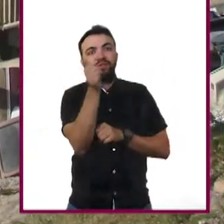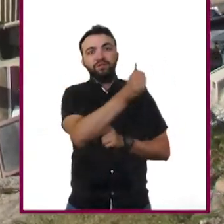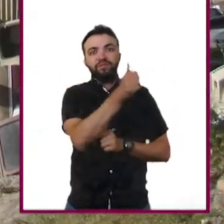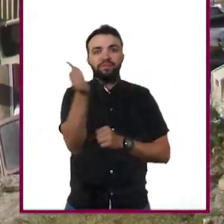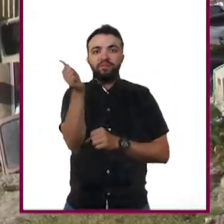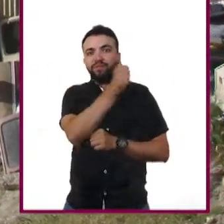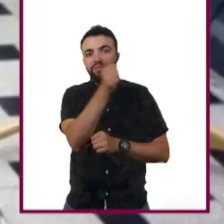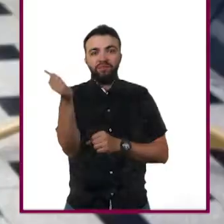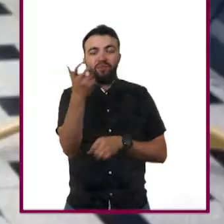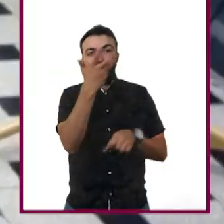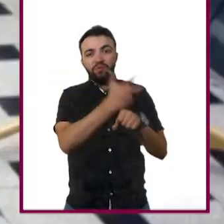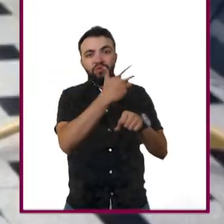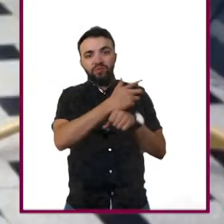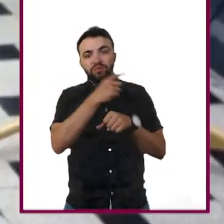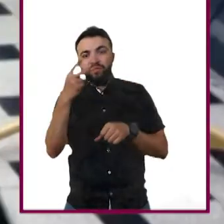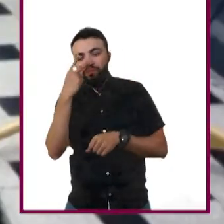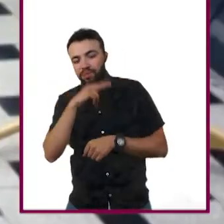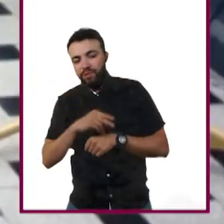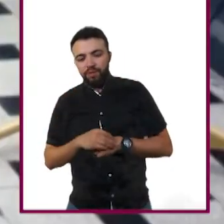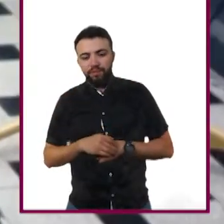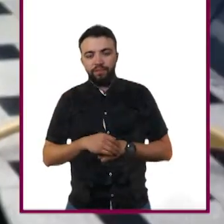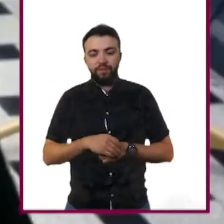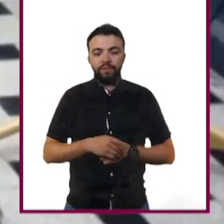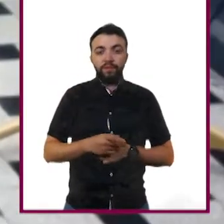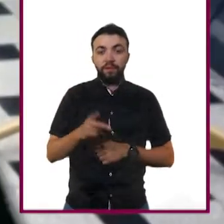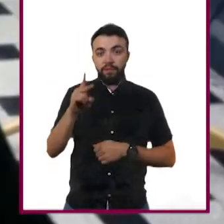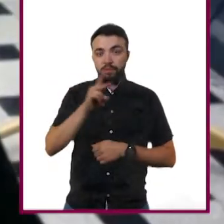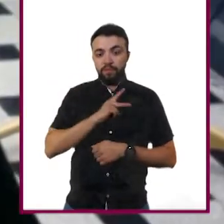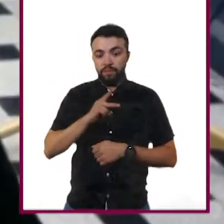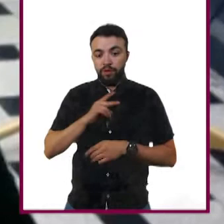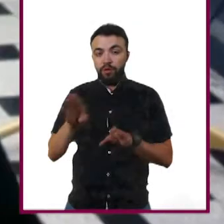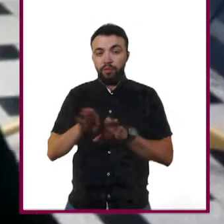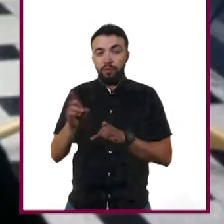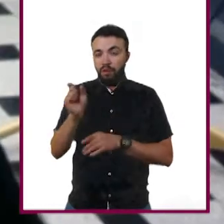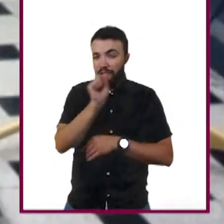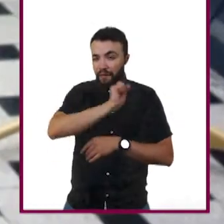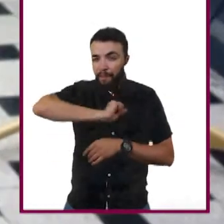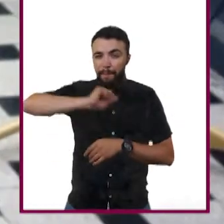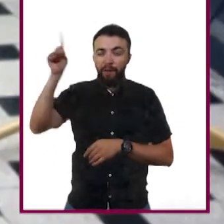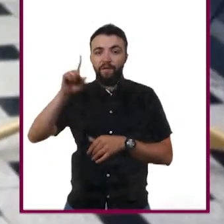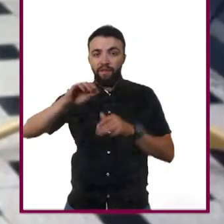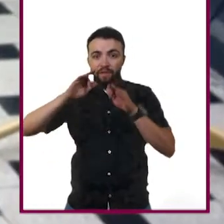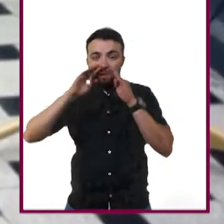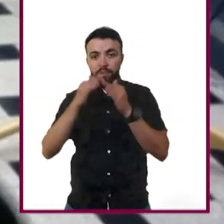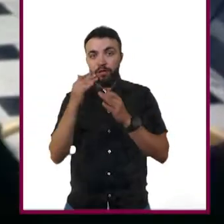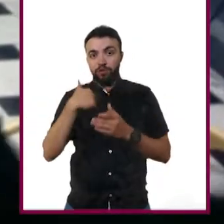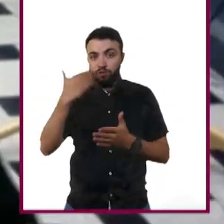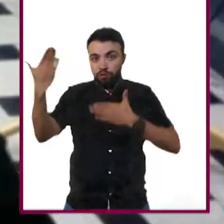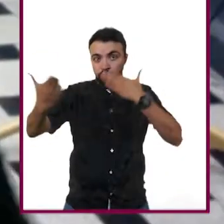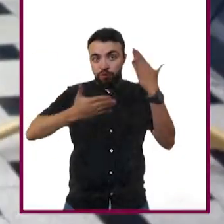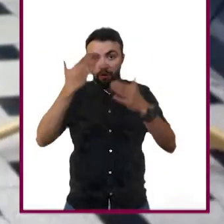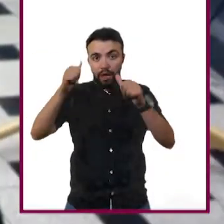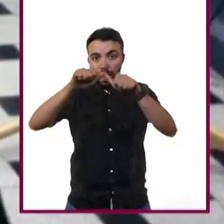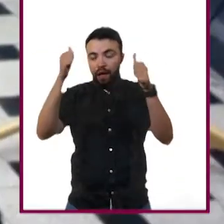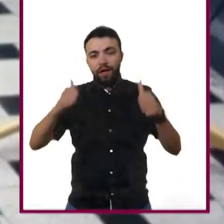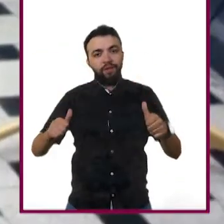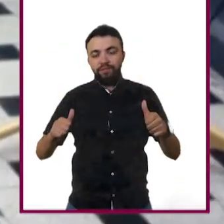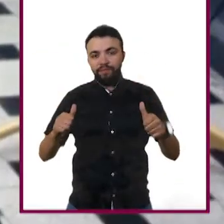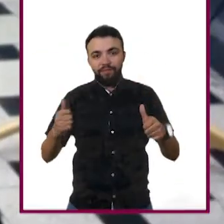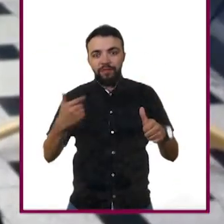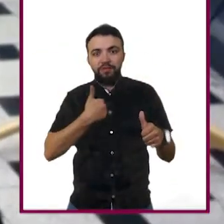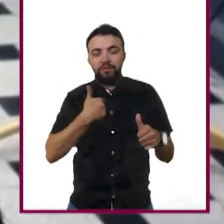Toda mi formación, que no es una formación artística profesional, es decir, yo no estudié arte, la hice allá. Y tiene que